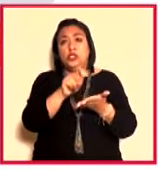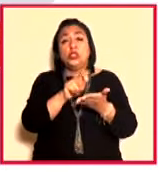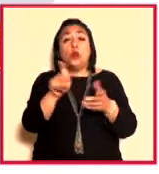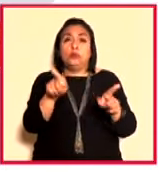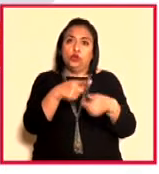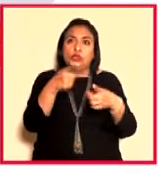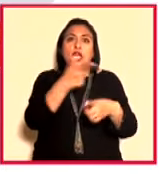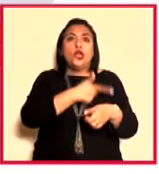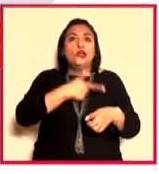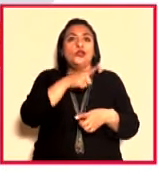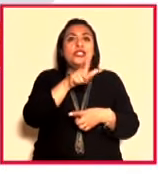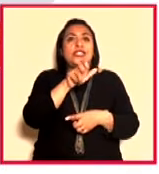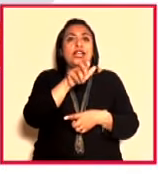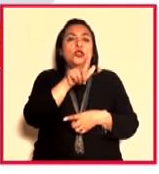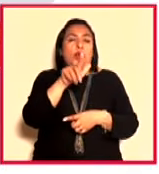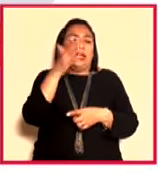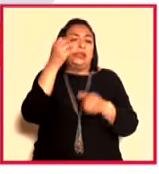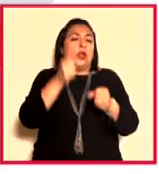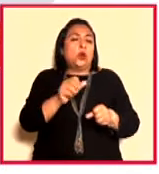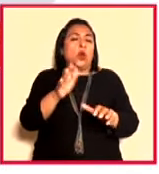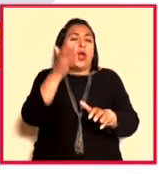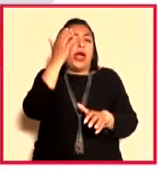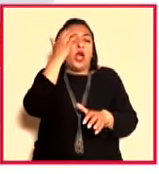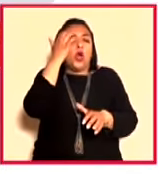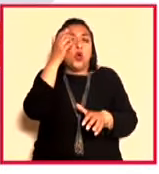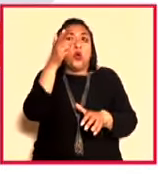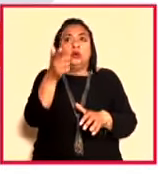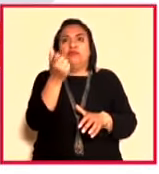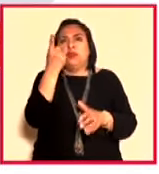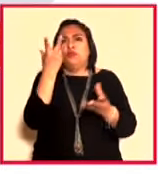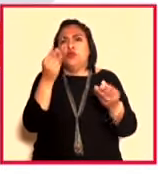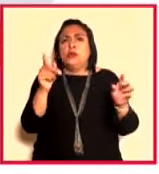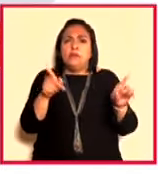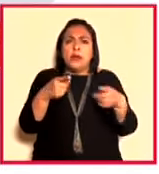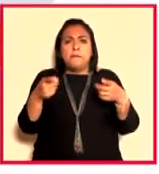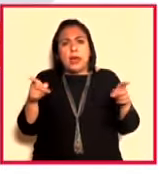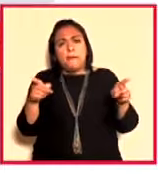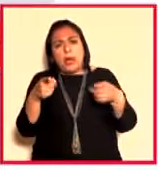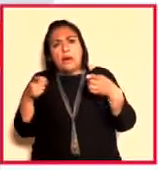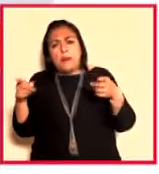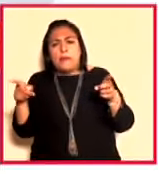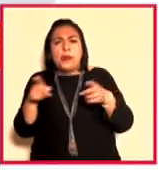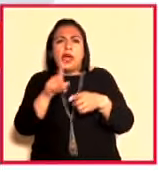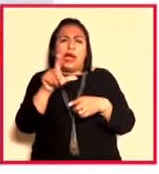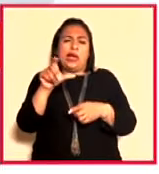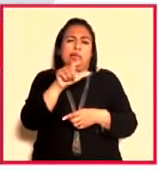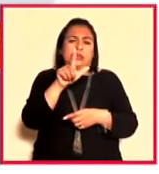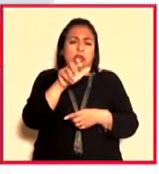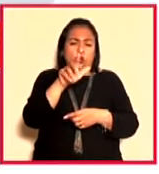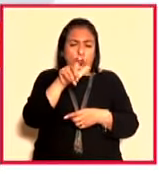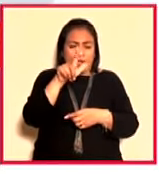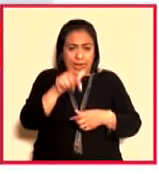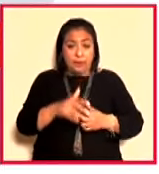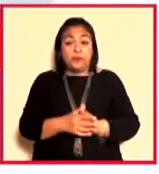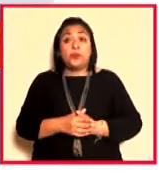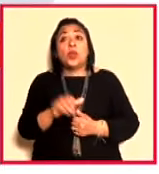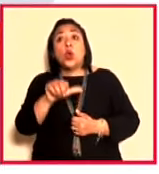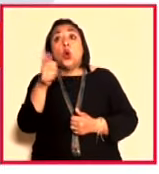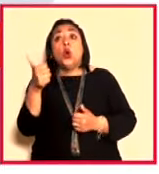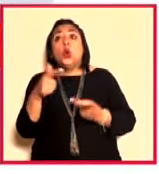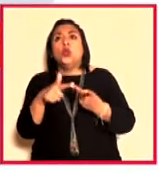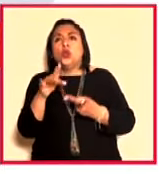zarzuela seguro conocerán, uno de los compositores más tocados en el repertorio de zarzuela. Otro disco que saldrá